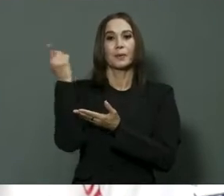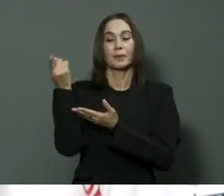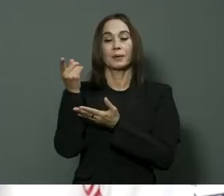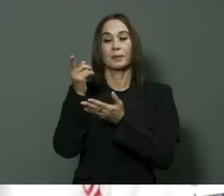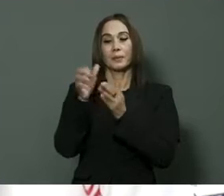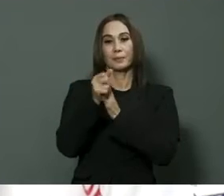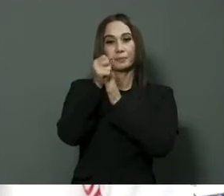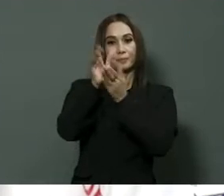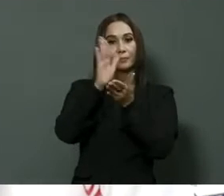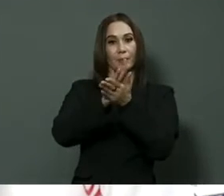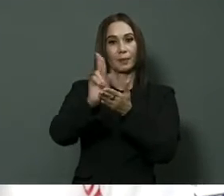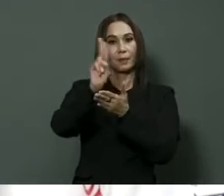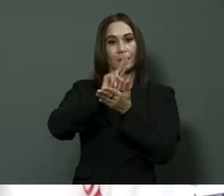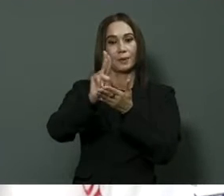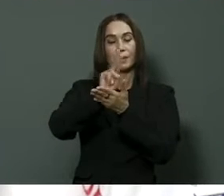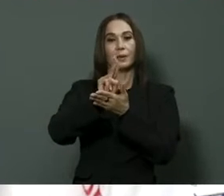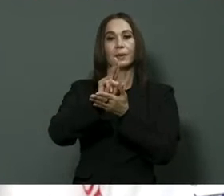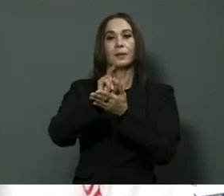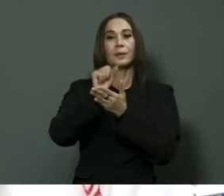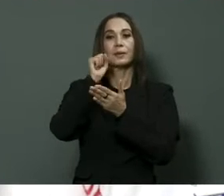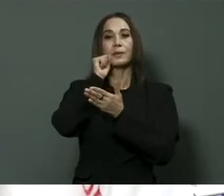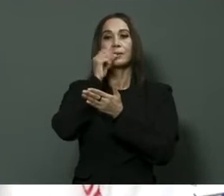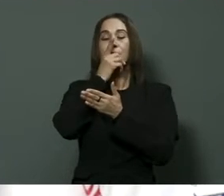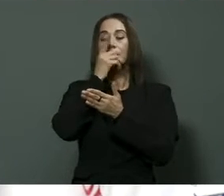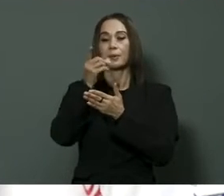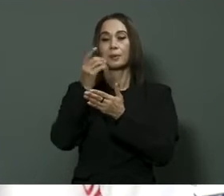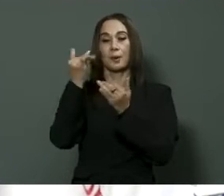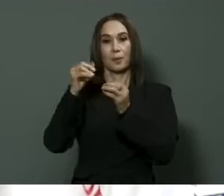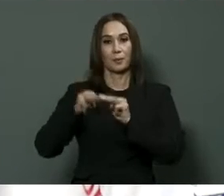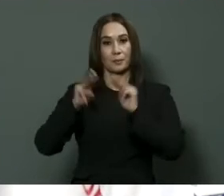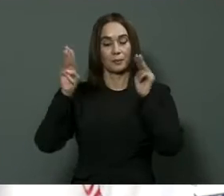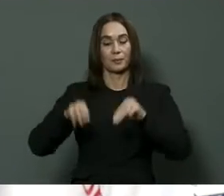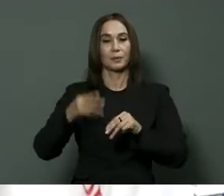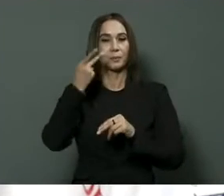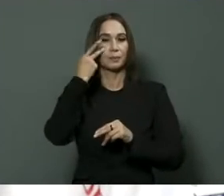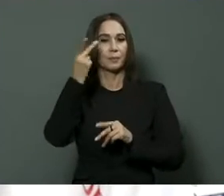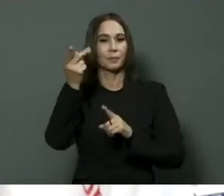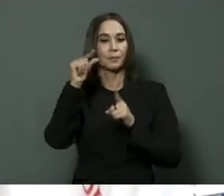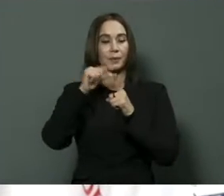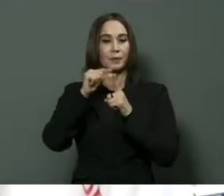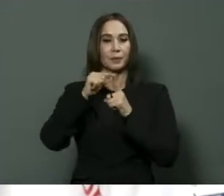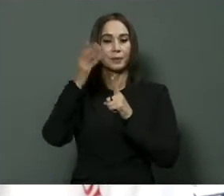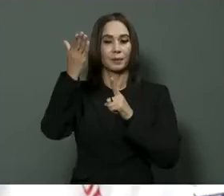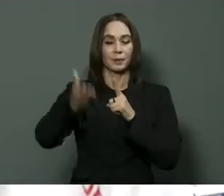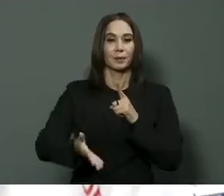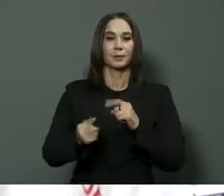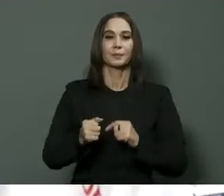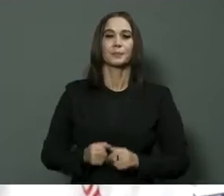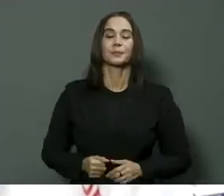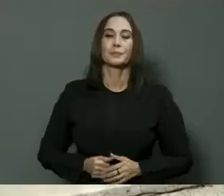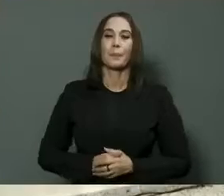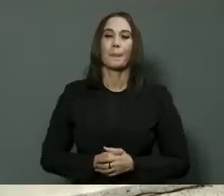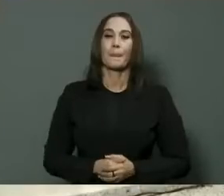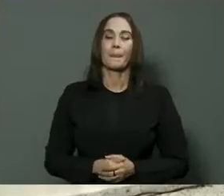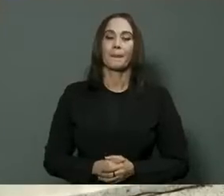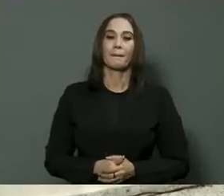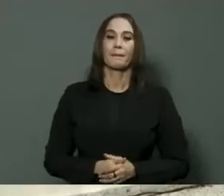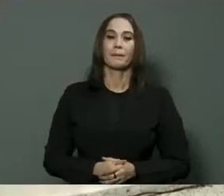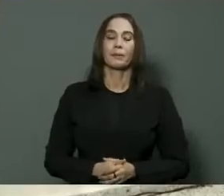de la Universidad Autónoma de Santo Domingo, actual ministro. Vamos a escuchar al doctor Franklin García Fermín.